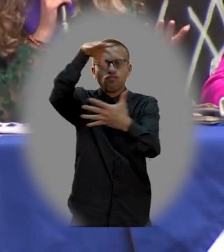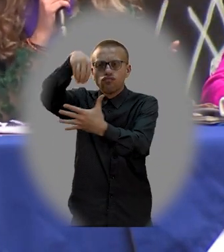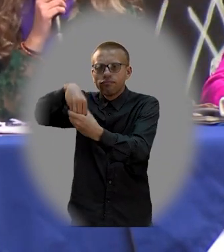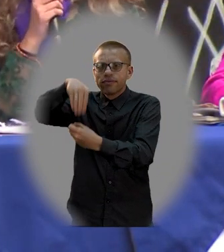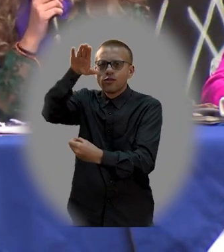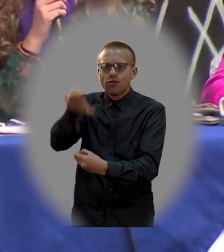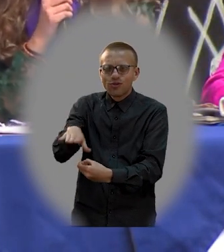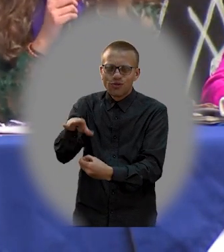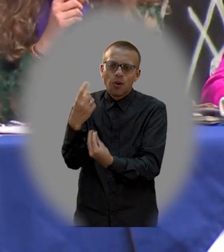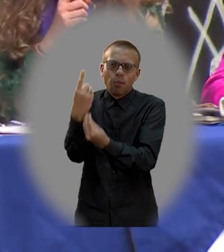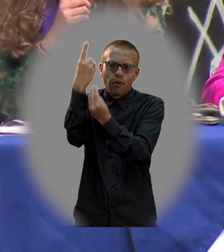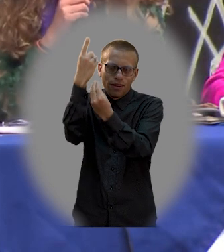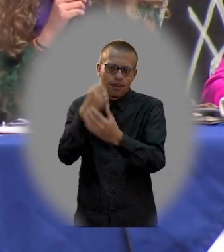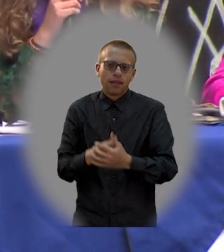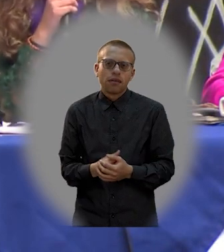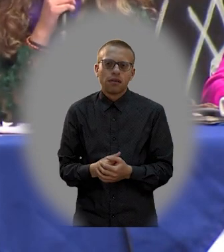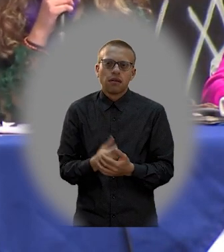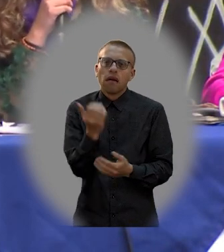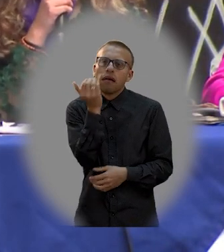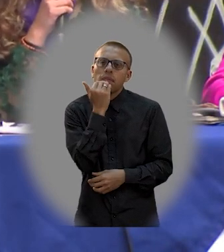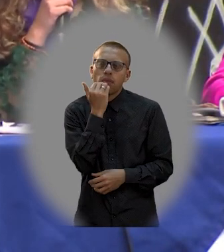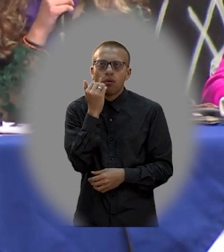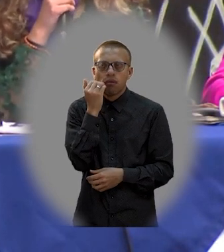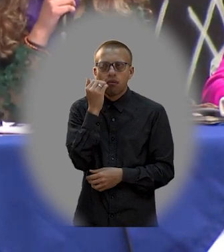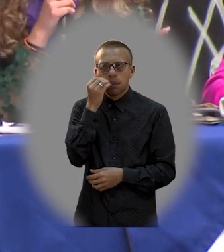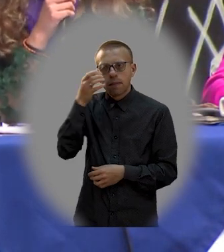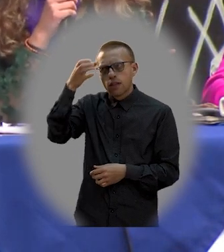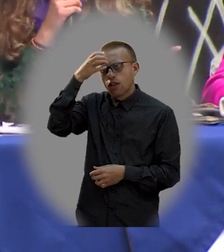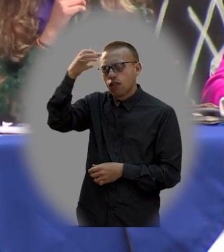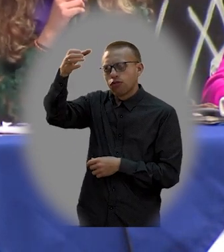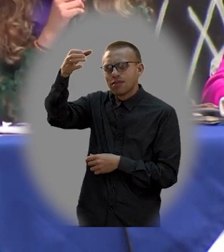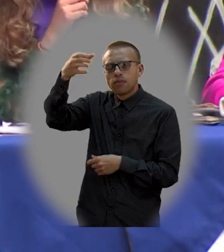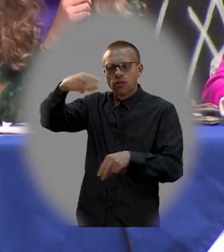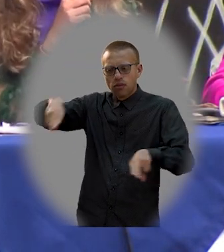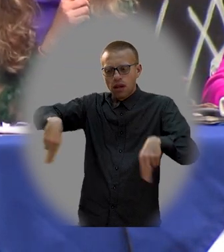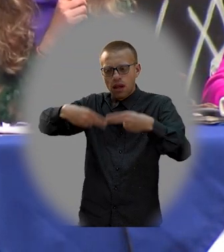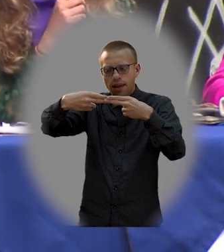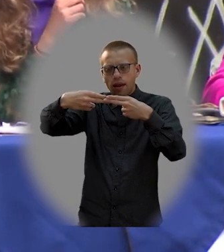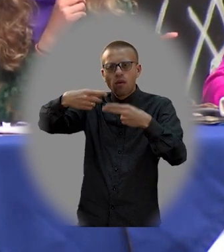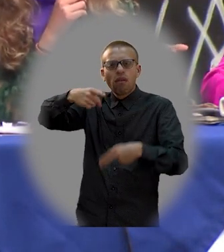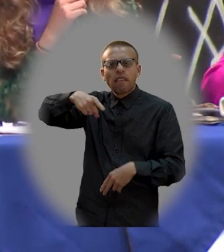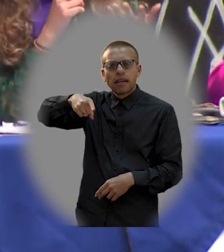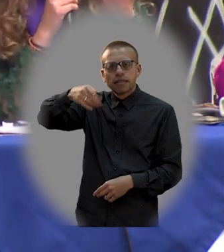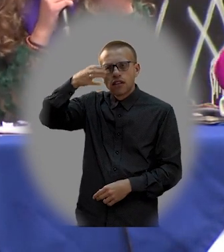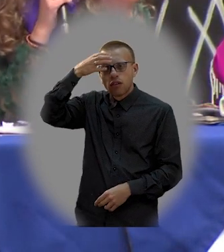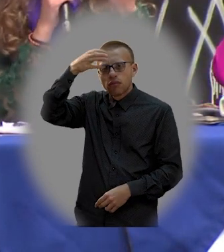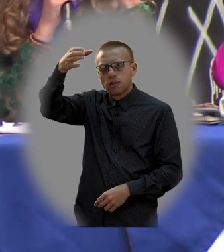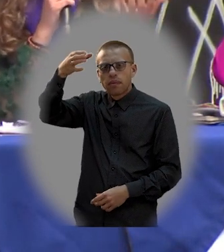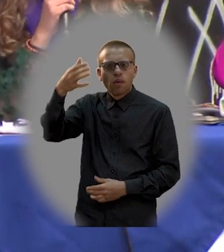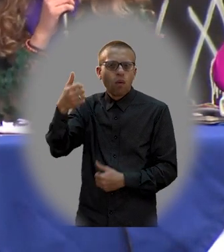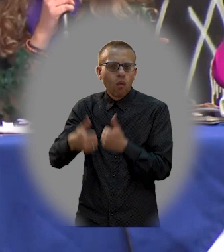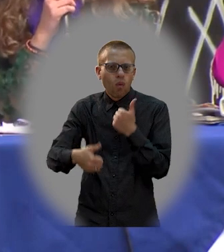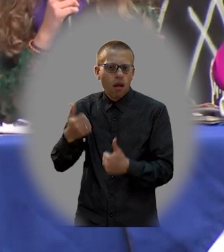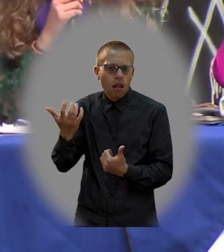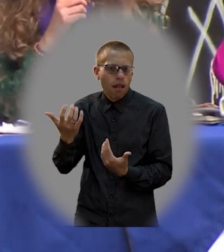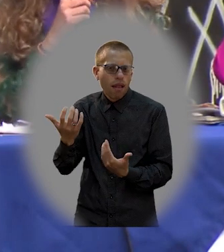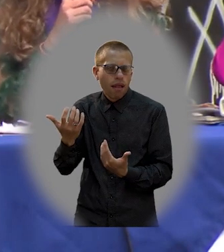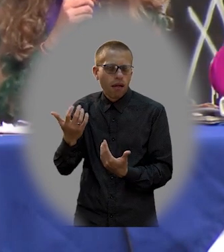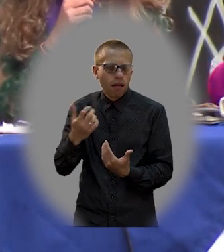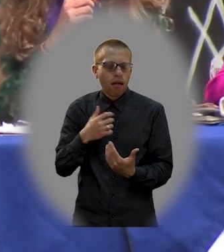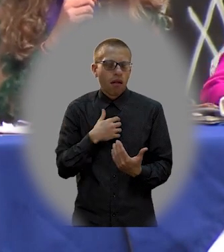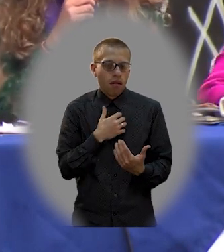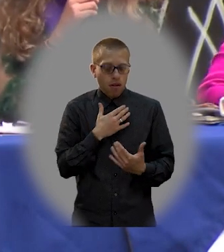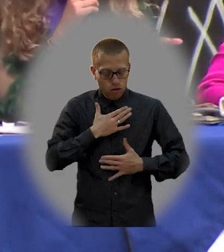darnos muchos debates, por ejemplo, el concepto de género. Sí, ¿cuál es el concepto de género que nosotros estamos teniendo y cuál es el concepto de género que